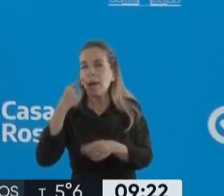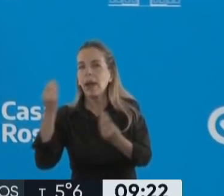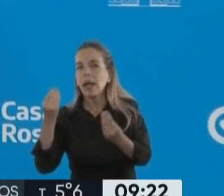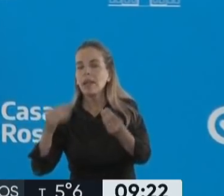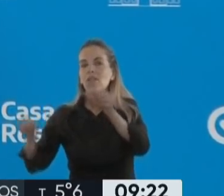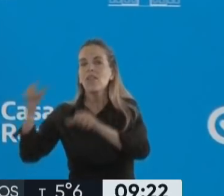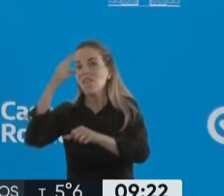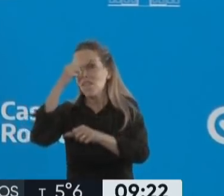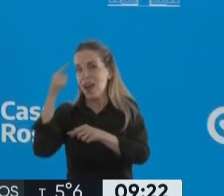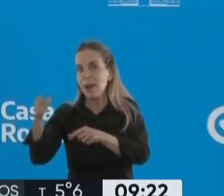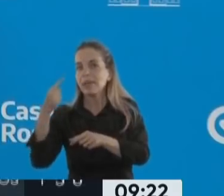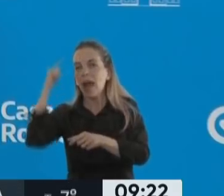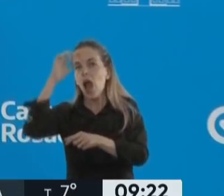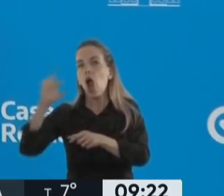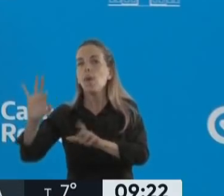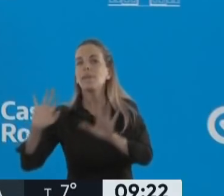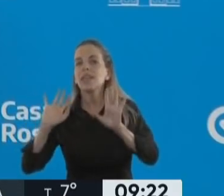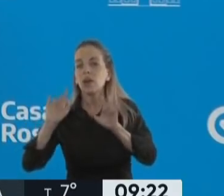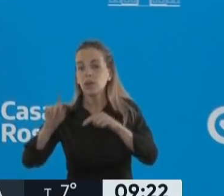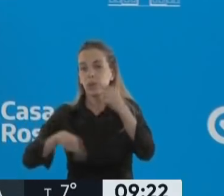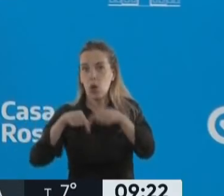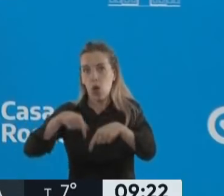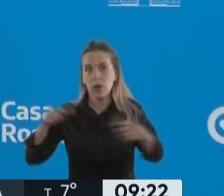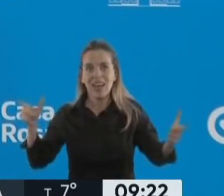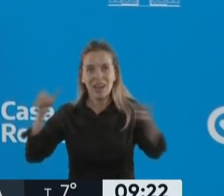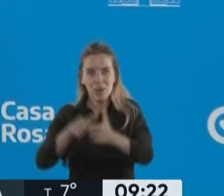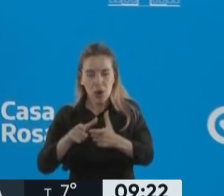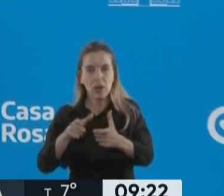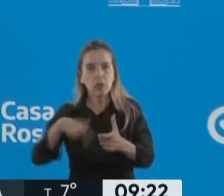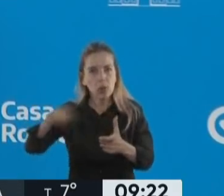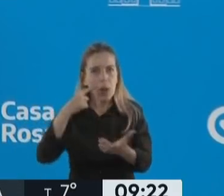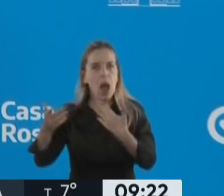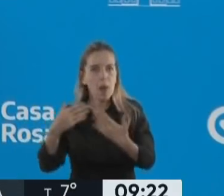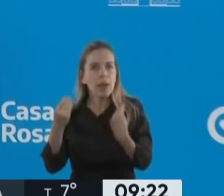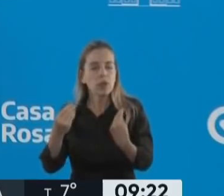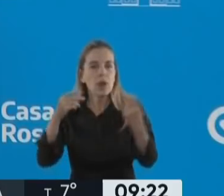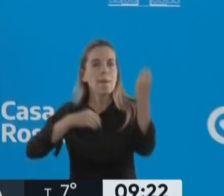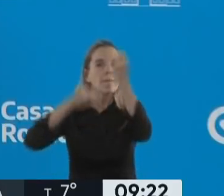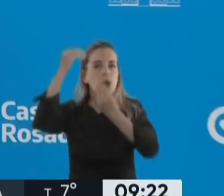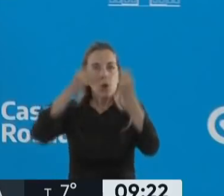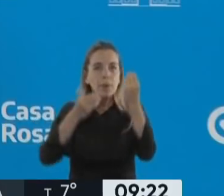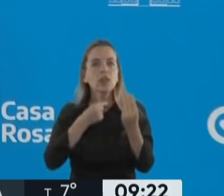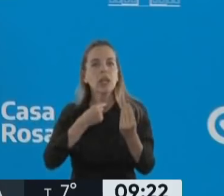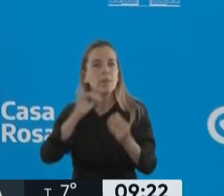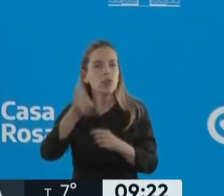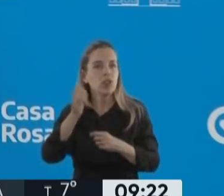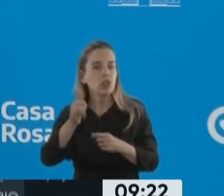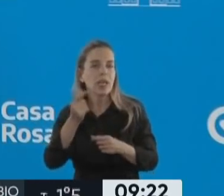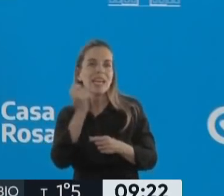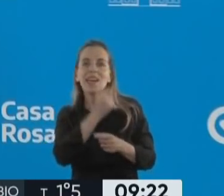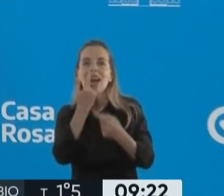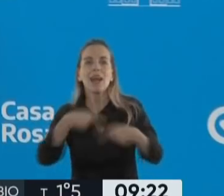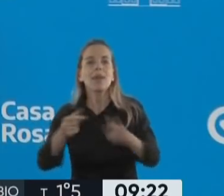los farmacéuticos. En estas reuniones se va a volver a plantear lo que es nuestra preocupación, los medicamentos gratis para las personas